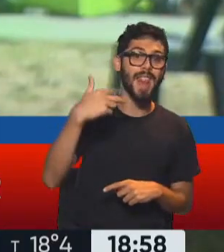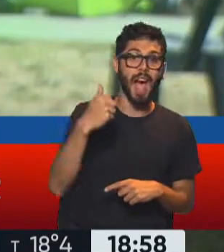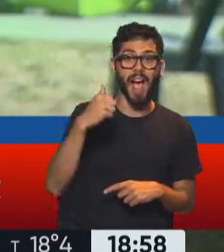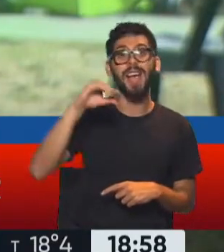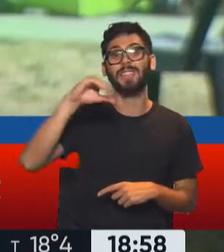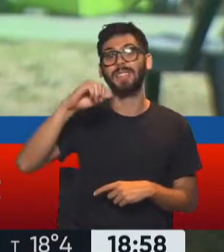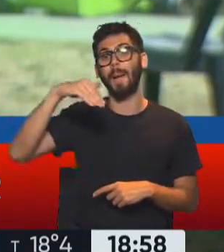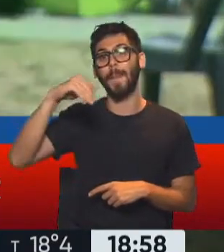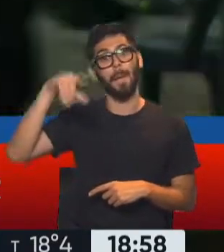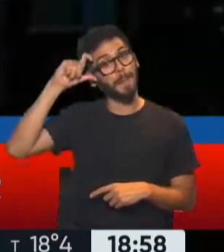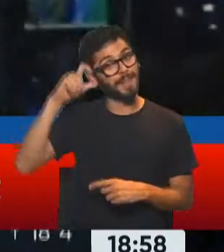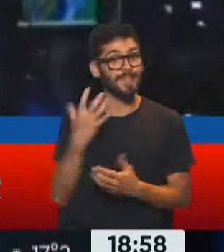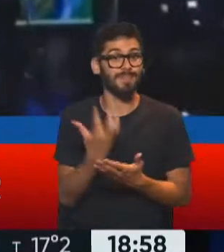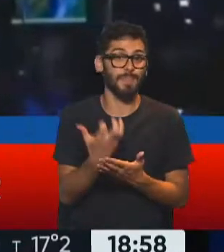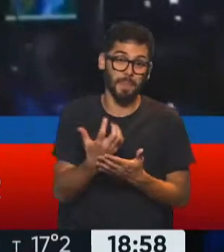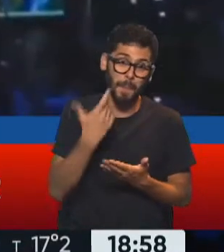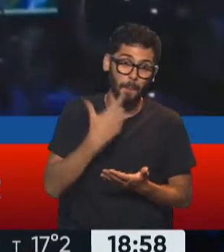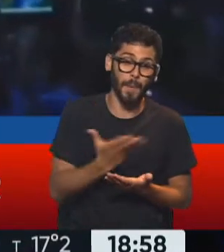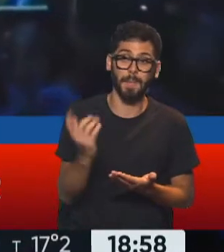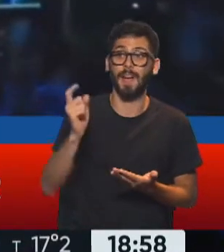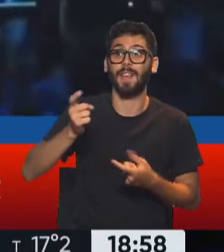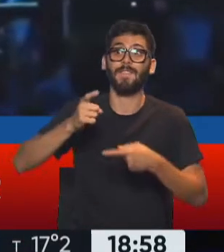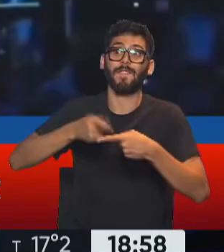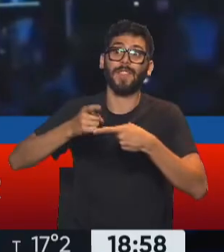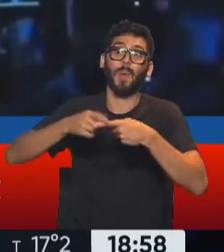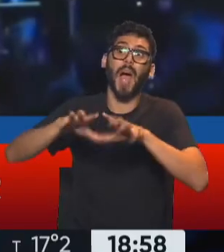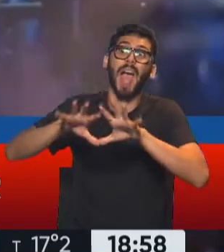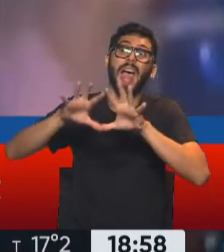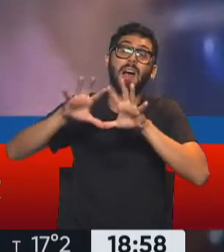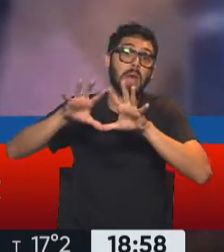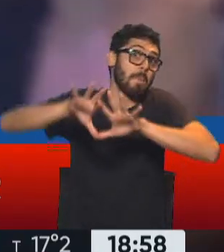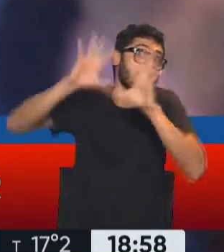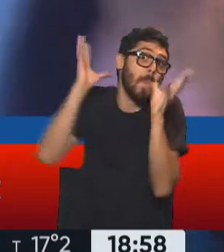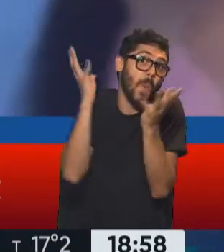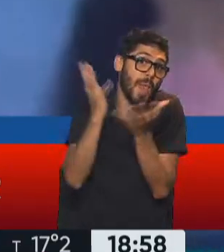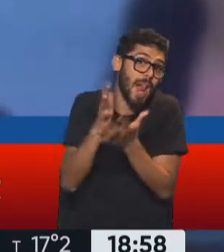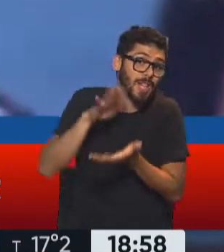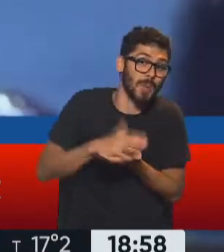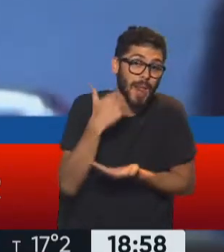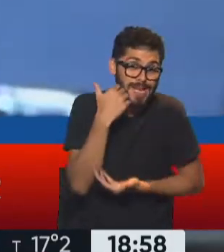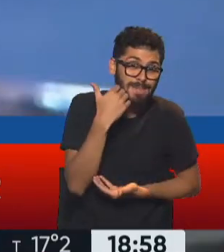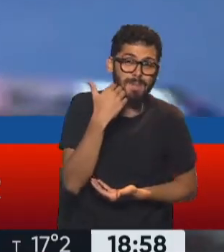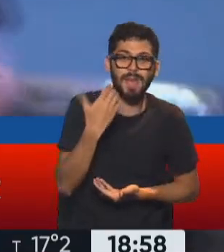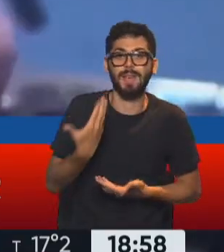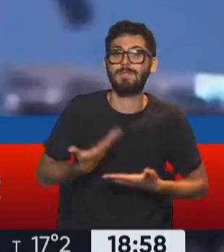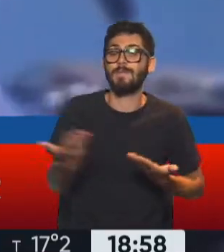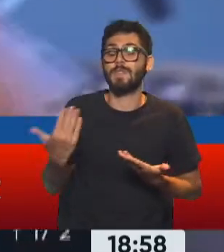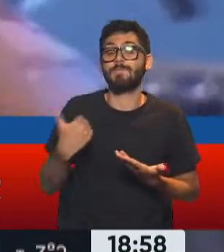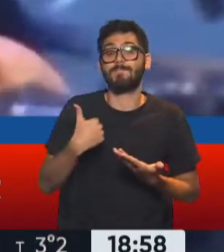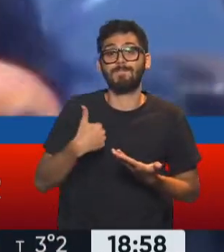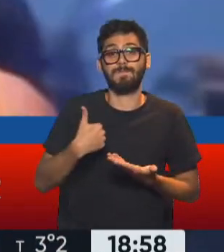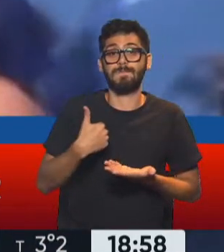dentro de lo que es el marco del Festival Internacional Mundial, digamos, ¿no?, de nuestro chamamé, bueno, he sido